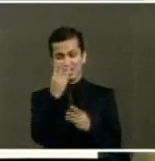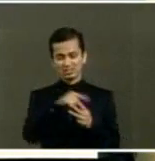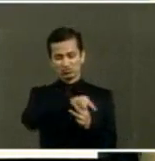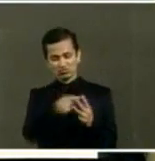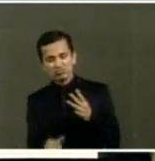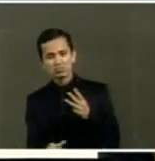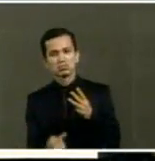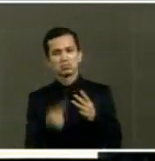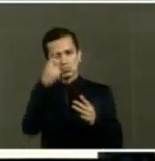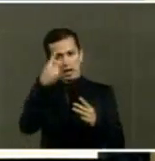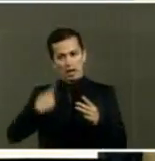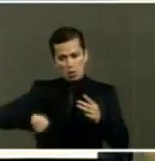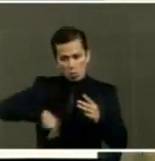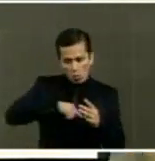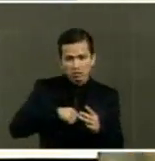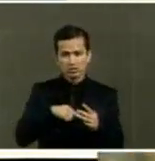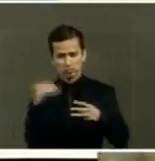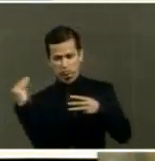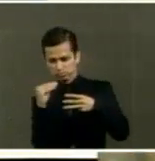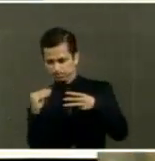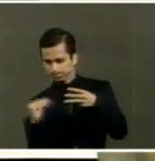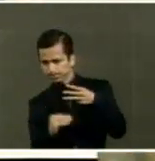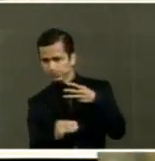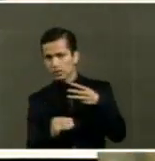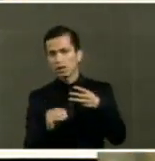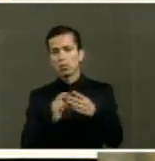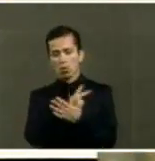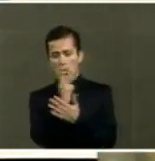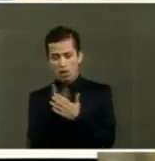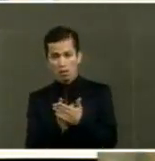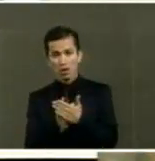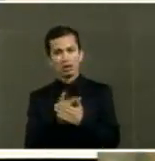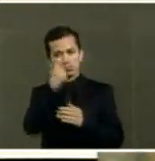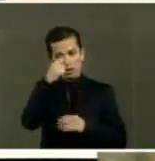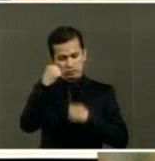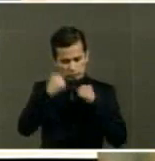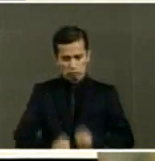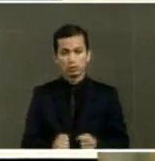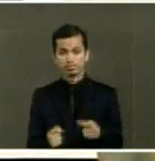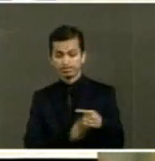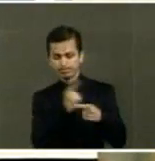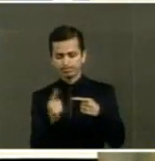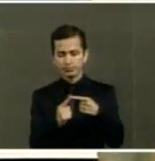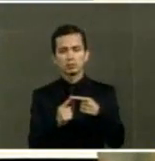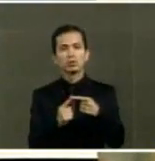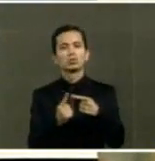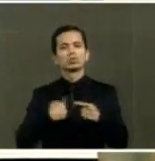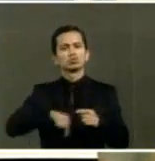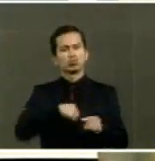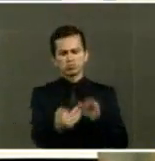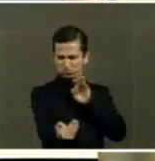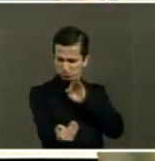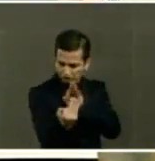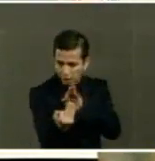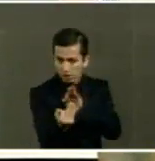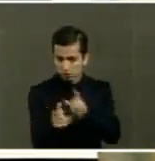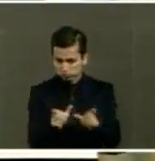integran nuestra estrategia de seguridad. Primero, enfrentar y someter a los